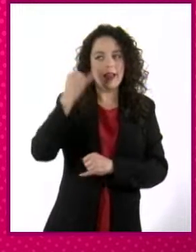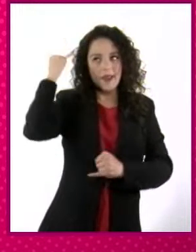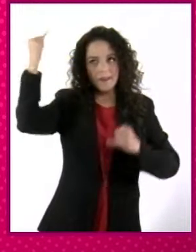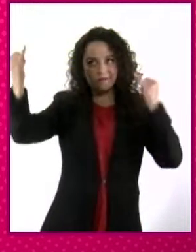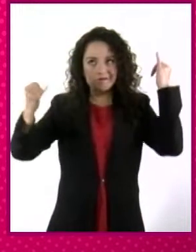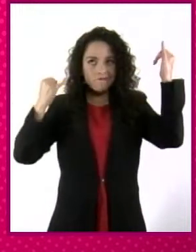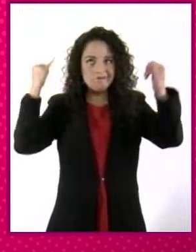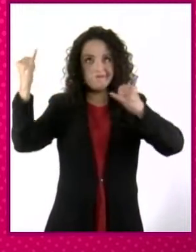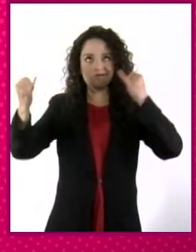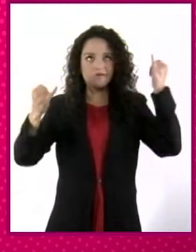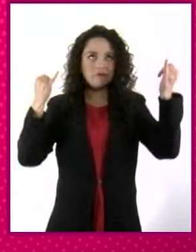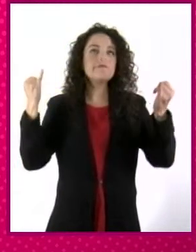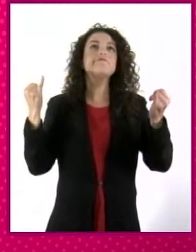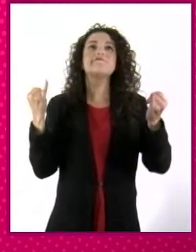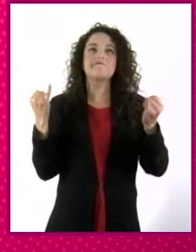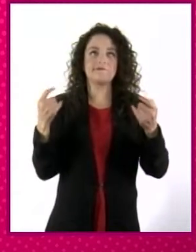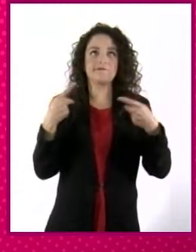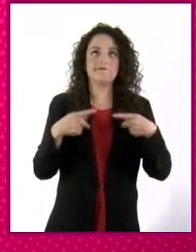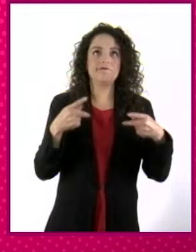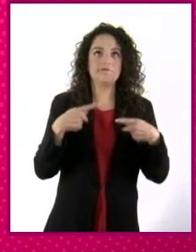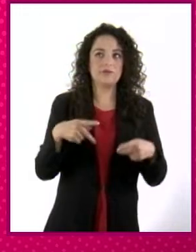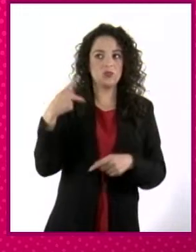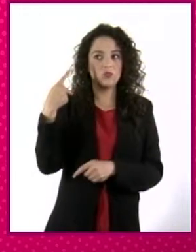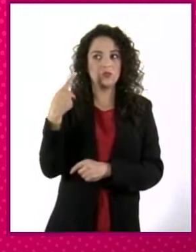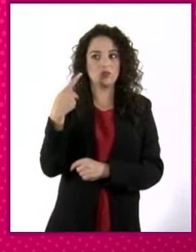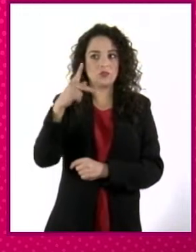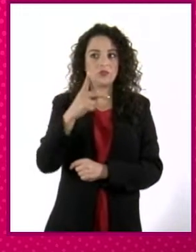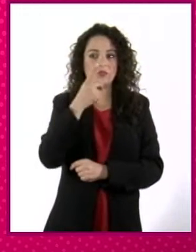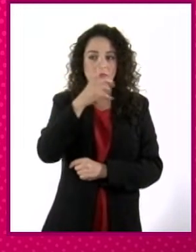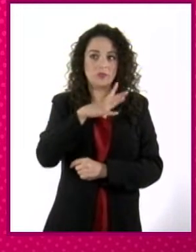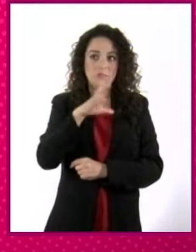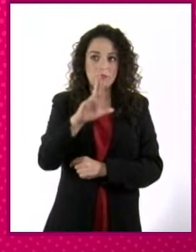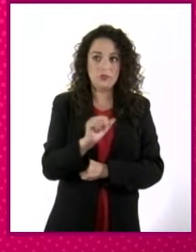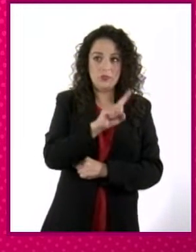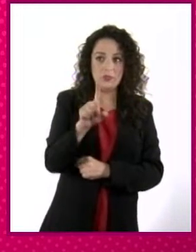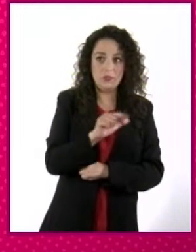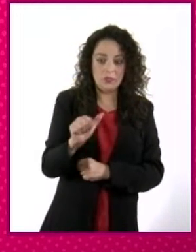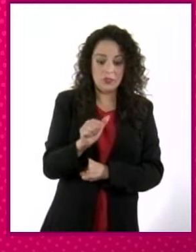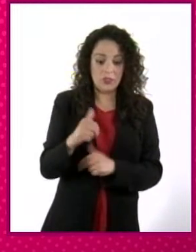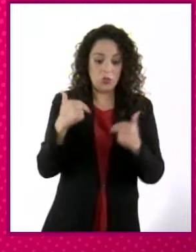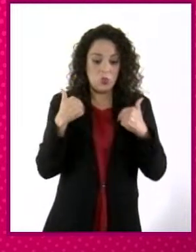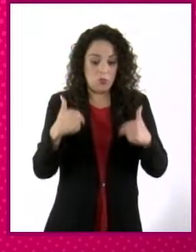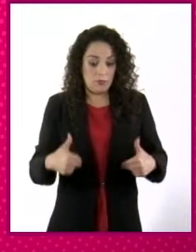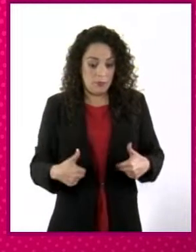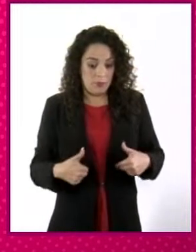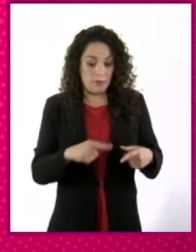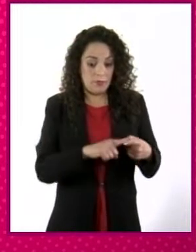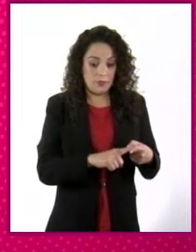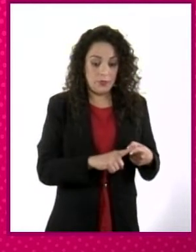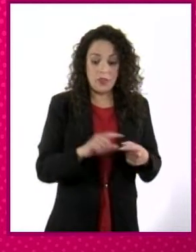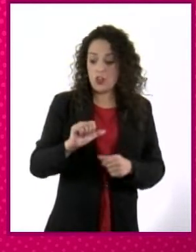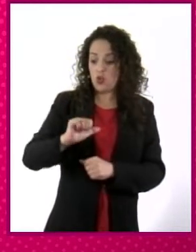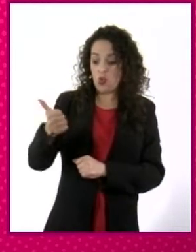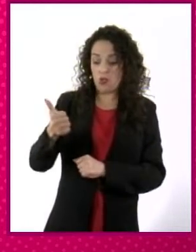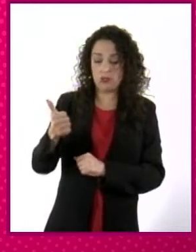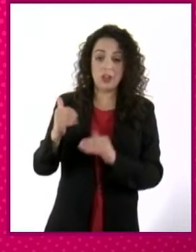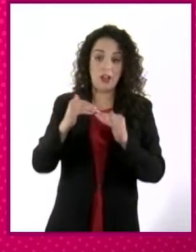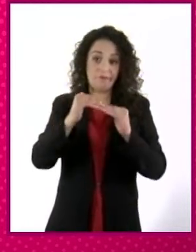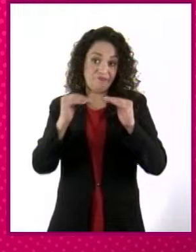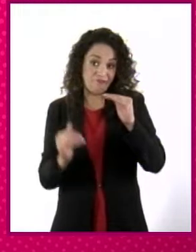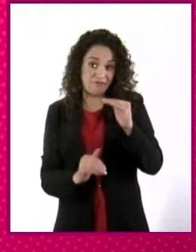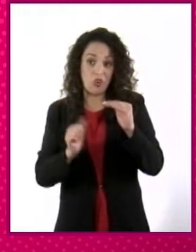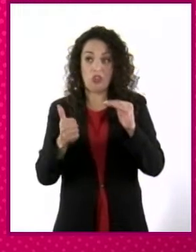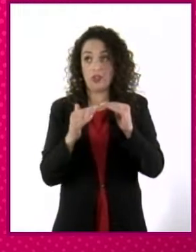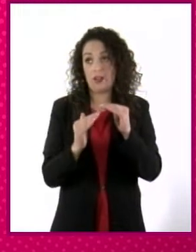Nueva España, entre otras por las ideas de que existían razas humanas y que había razas humanas inferiores y